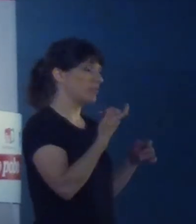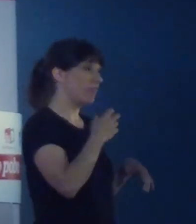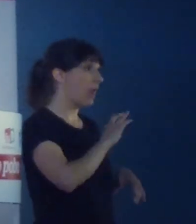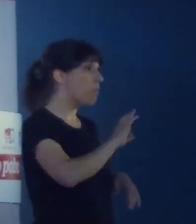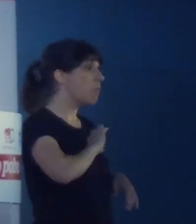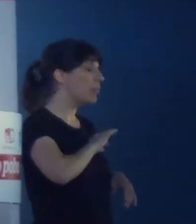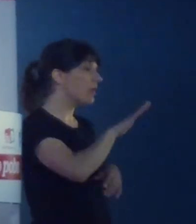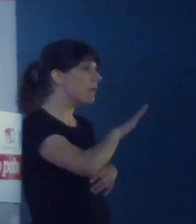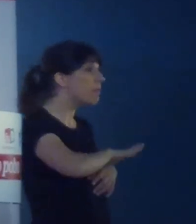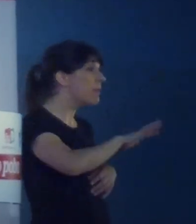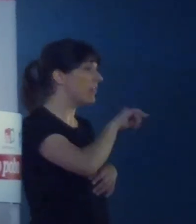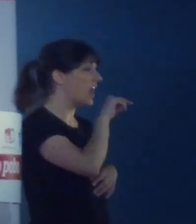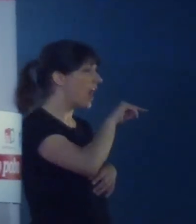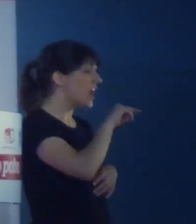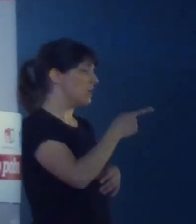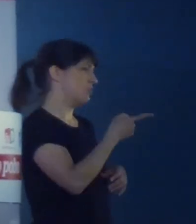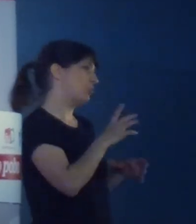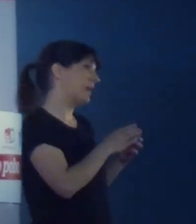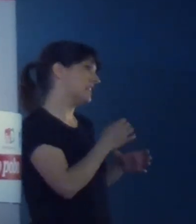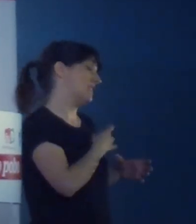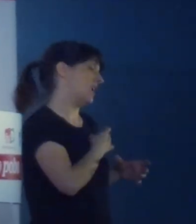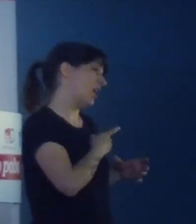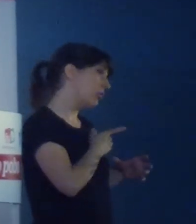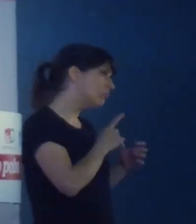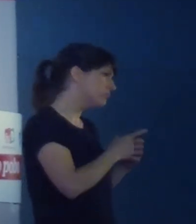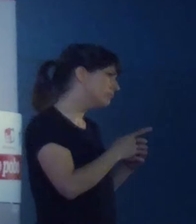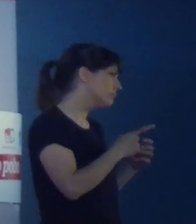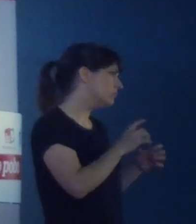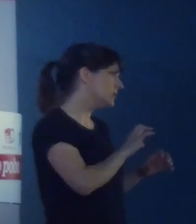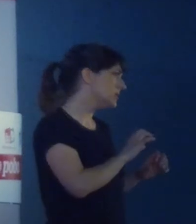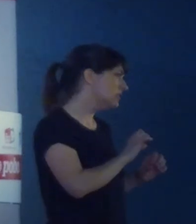Pídenlles 3 anos de cadea